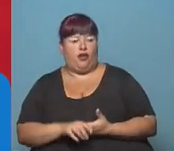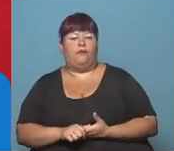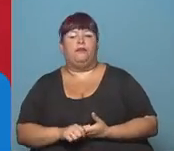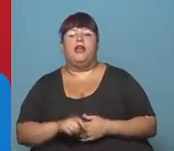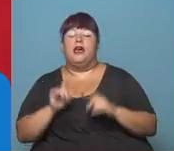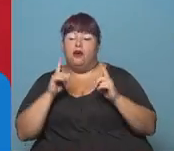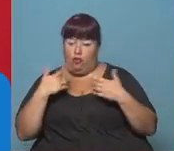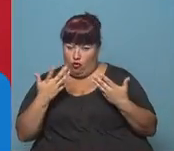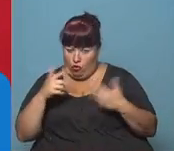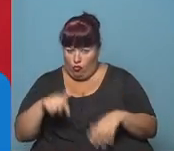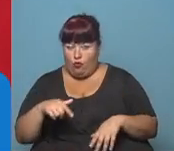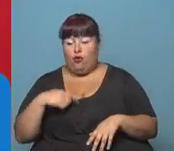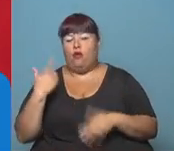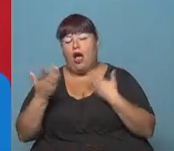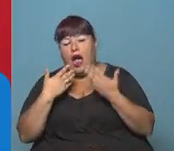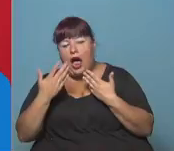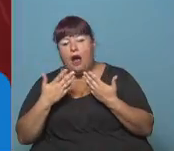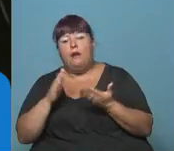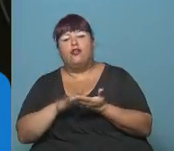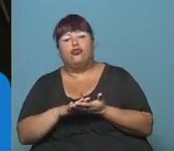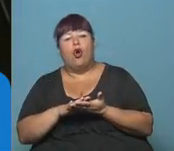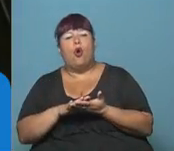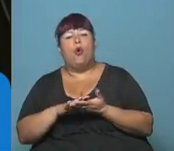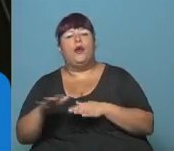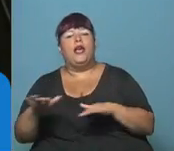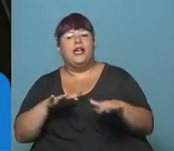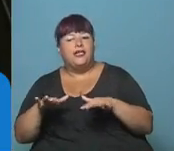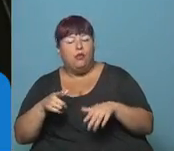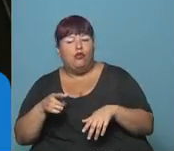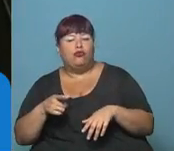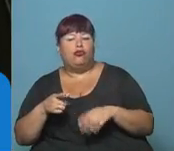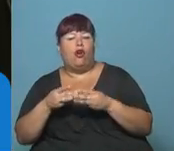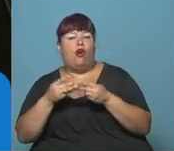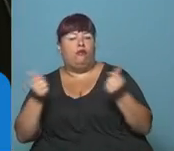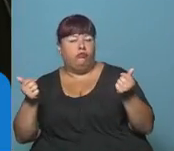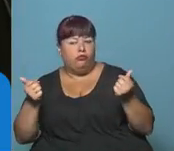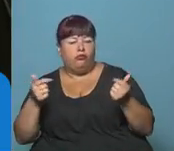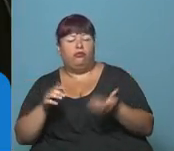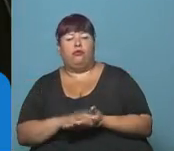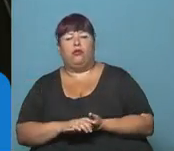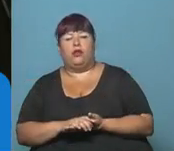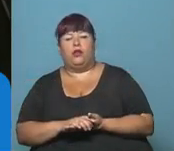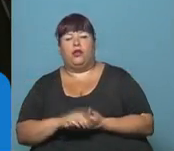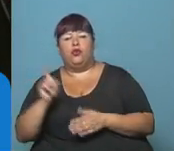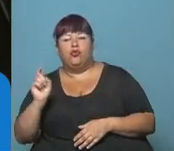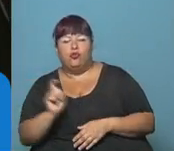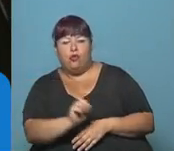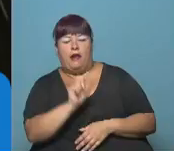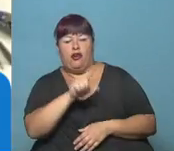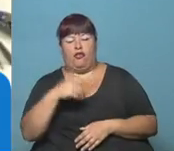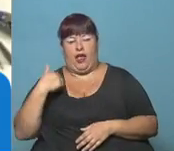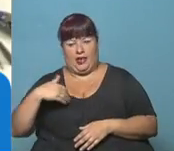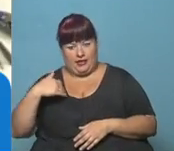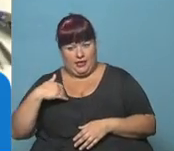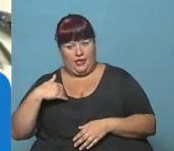supuesto, hemos hablado acerca de la situación con la desaparecida submarina argentina.